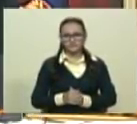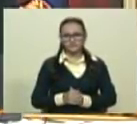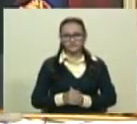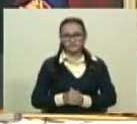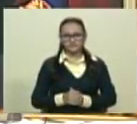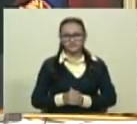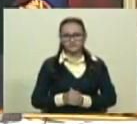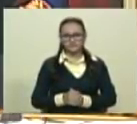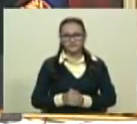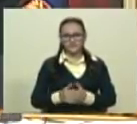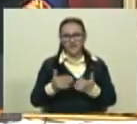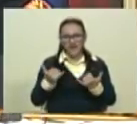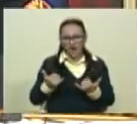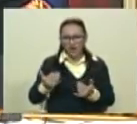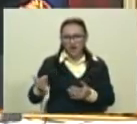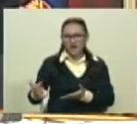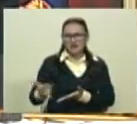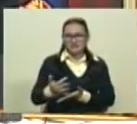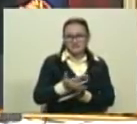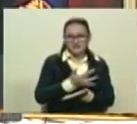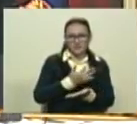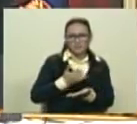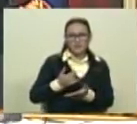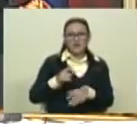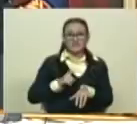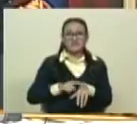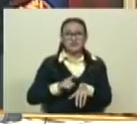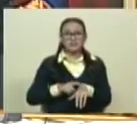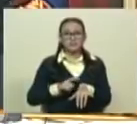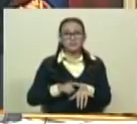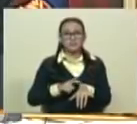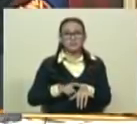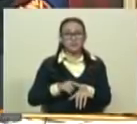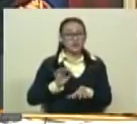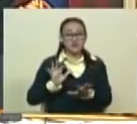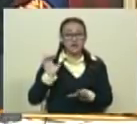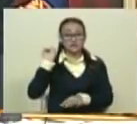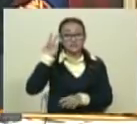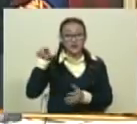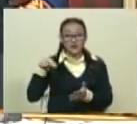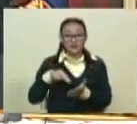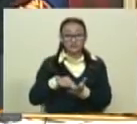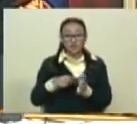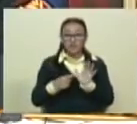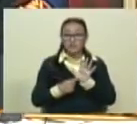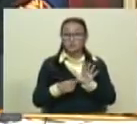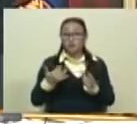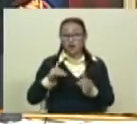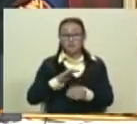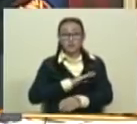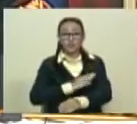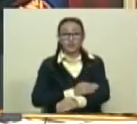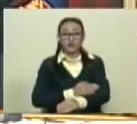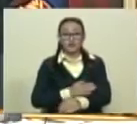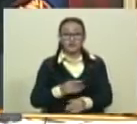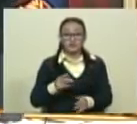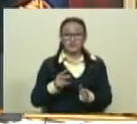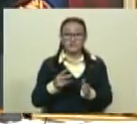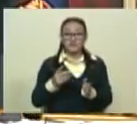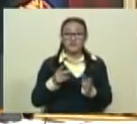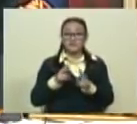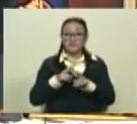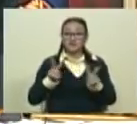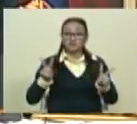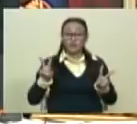Entonces, recuperar lleva tiempo. Pero ya la Asamblea Nacional Constituyente demostró su poder. A Venezuela llegó la